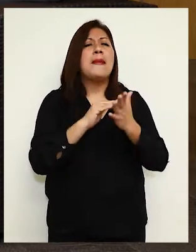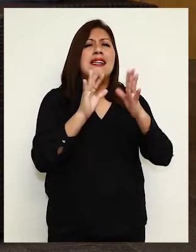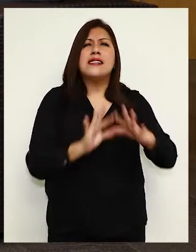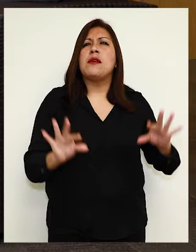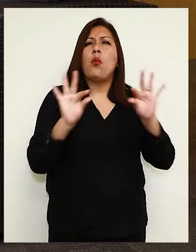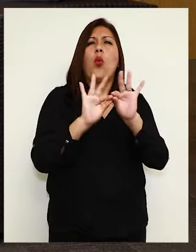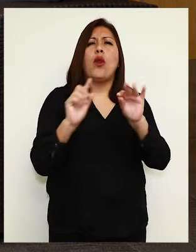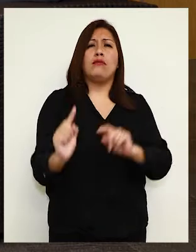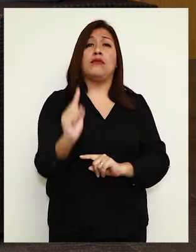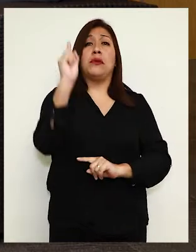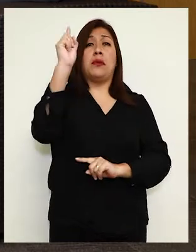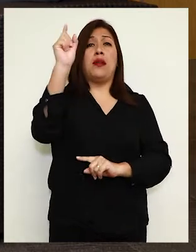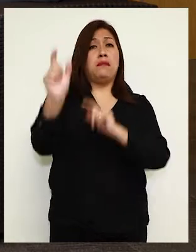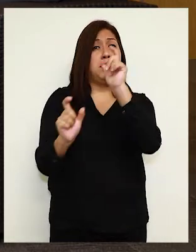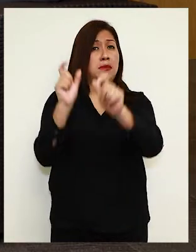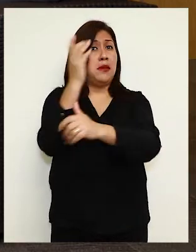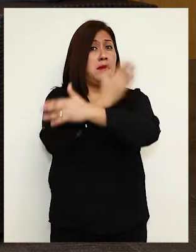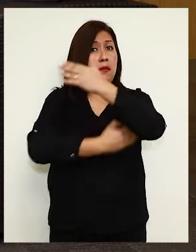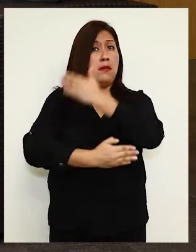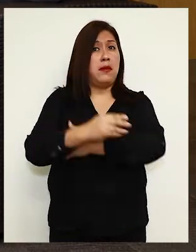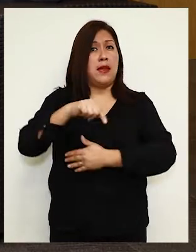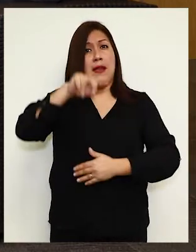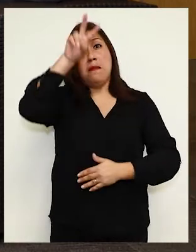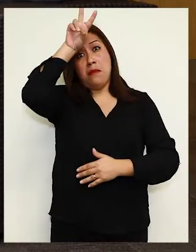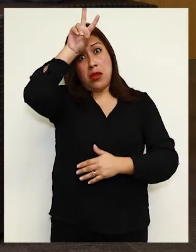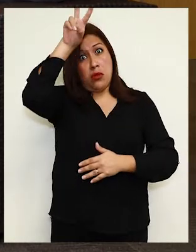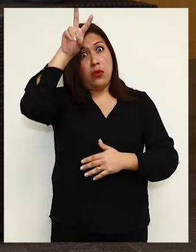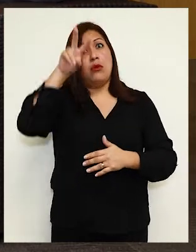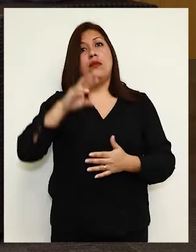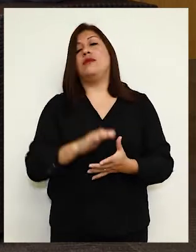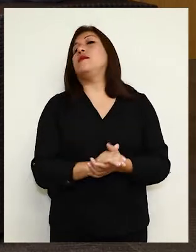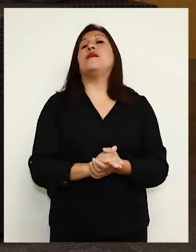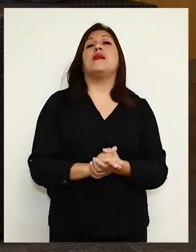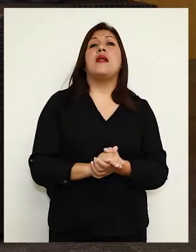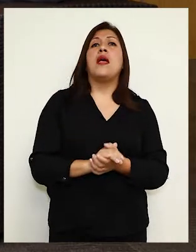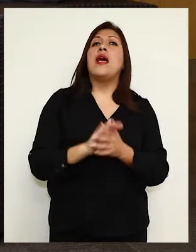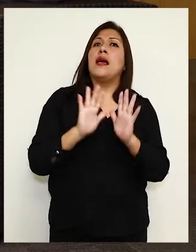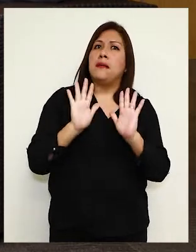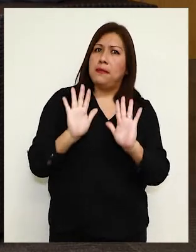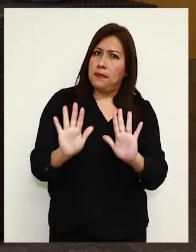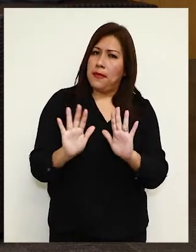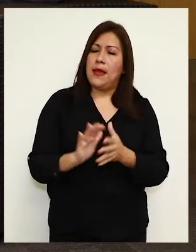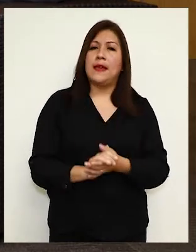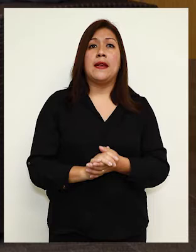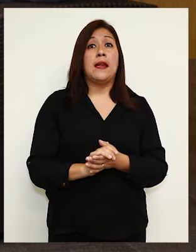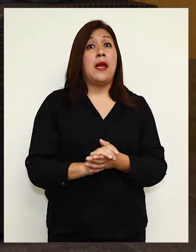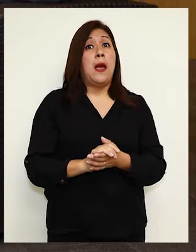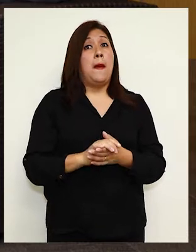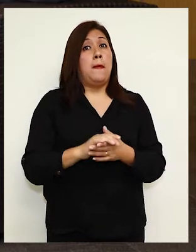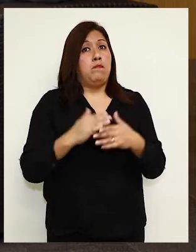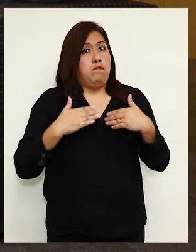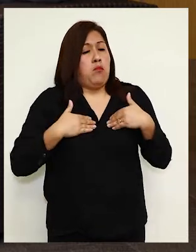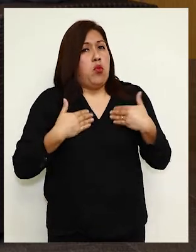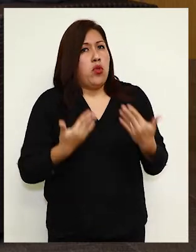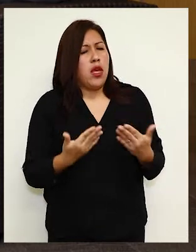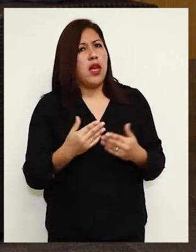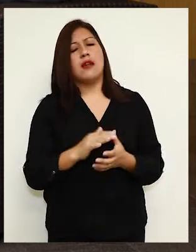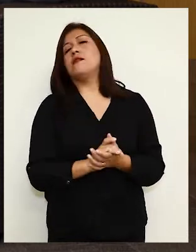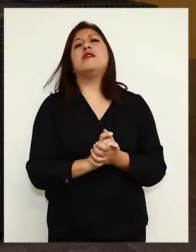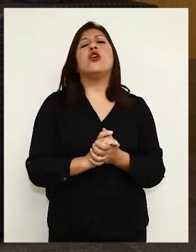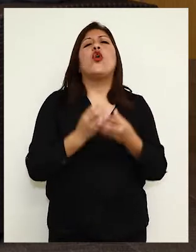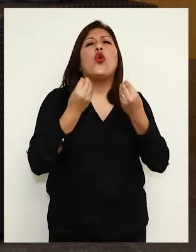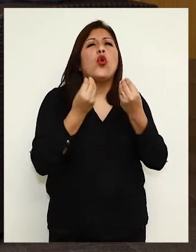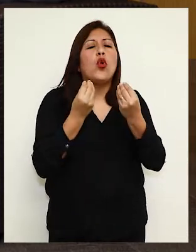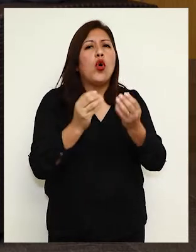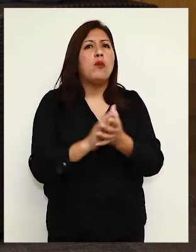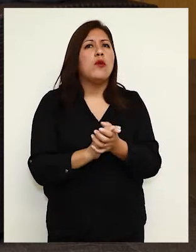las personas con discapacidad en el Perú, puesto que para poder redactar la política nacional multisectorial en discapacidad